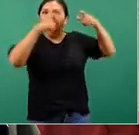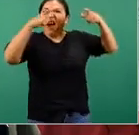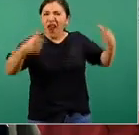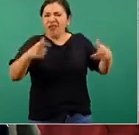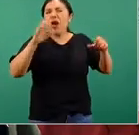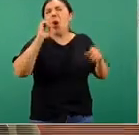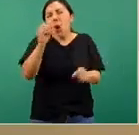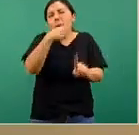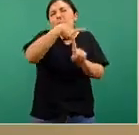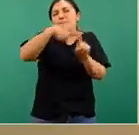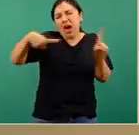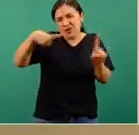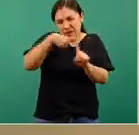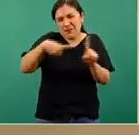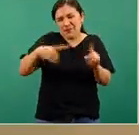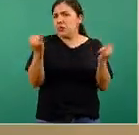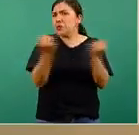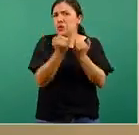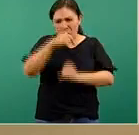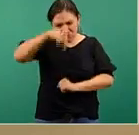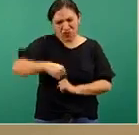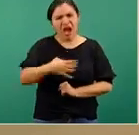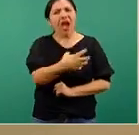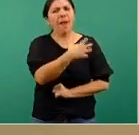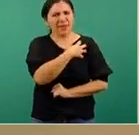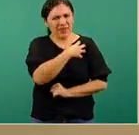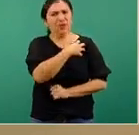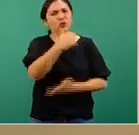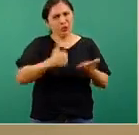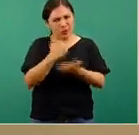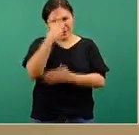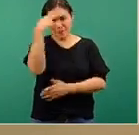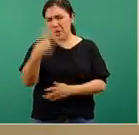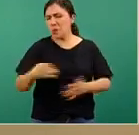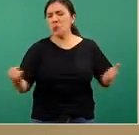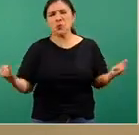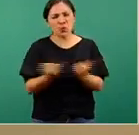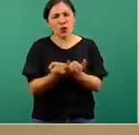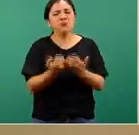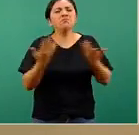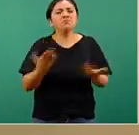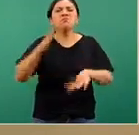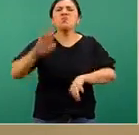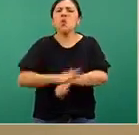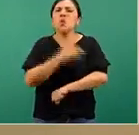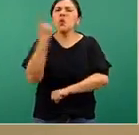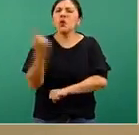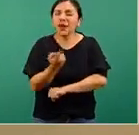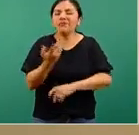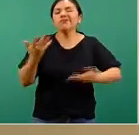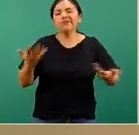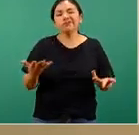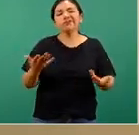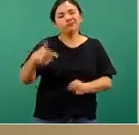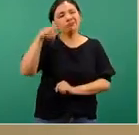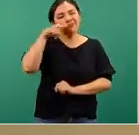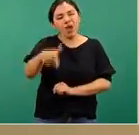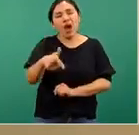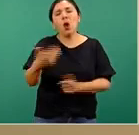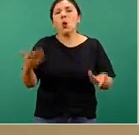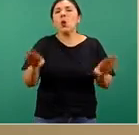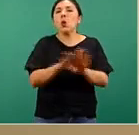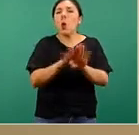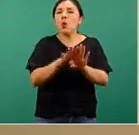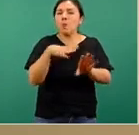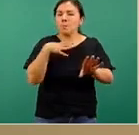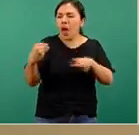mediano tamaño, incluyendo la ciudad capital, la Ciudad de México. ¿Por qué razón? Porque evidentemente la dinámica de